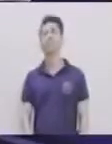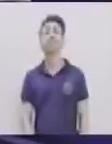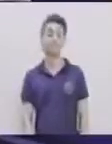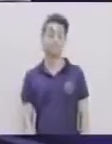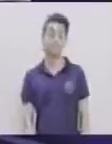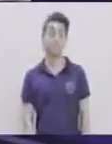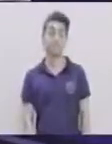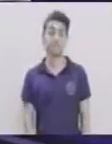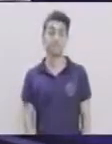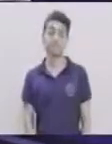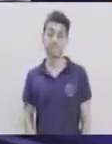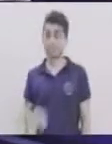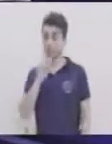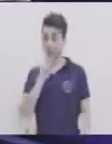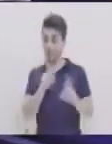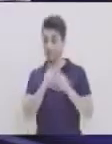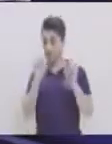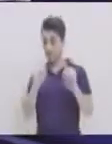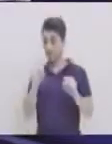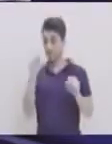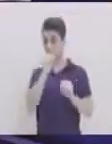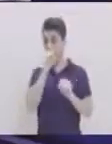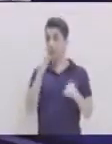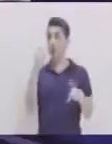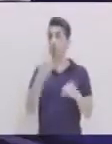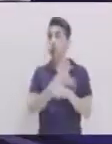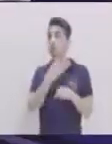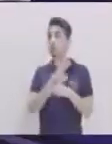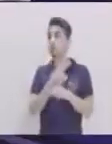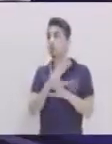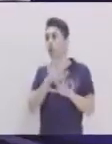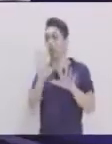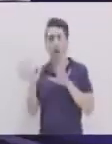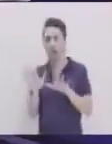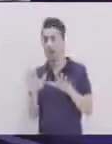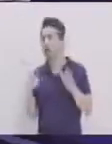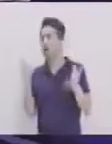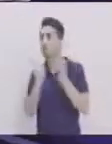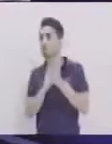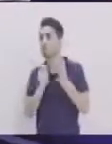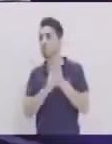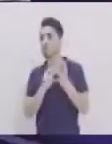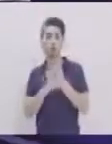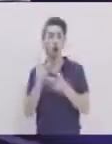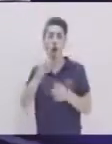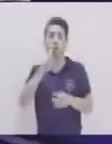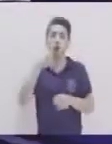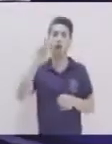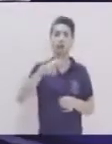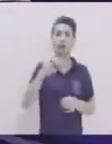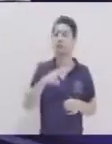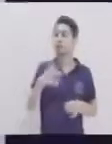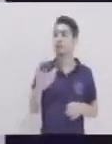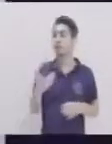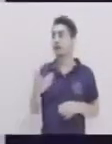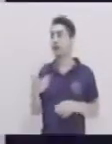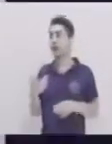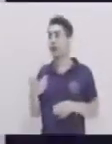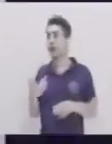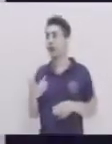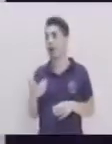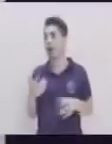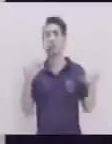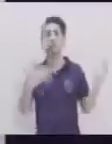También podemos cantar la canción utilizando algunos instrumentos útiles sonoros. Necesariamente no deben ser